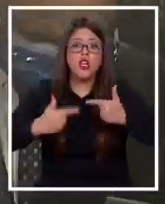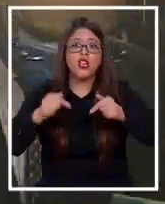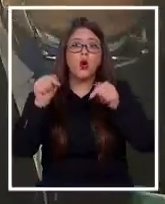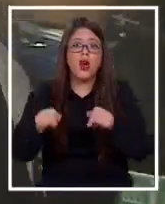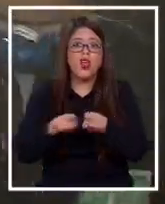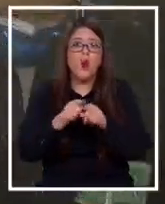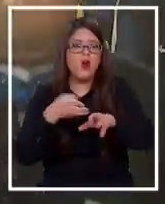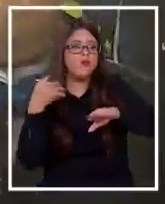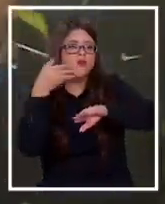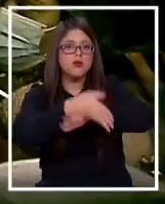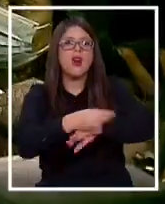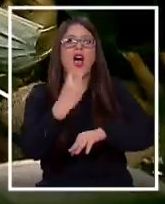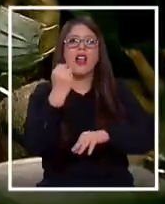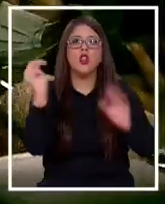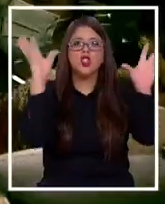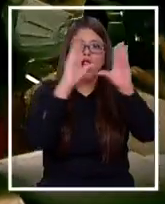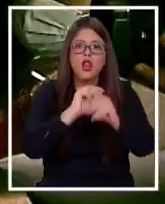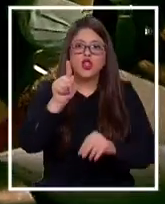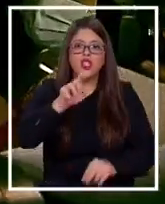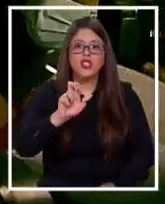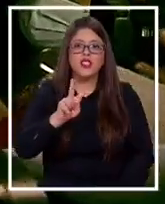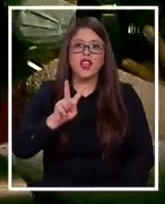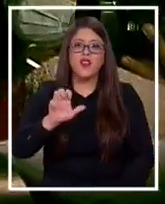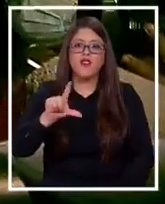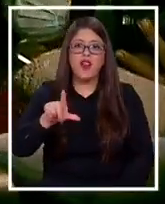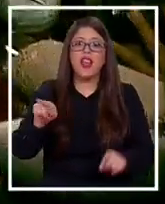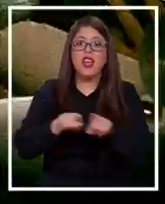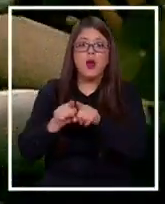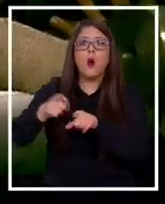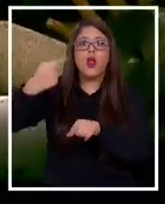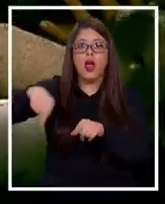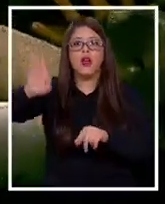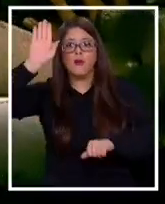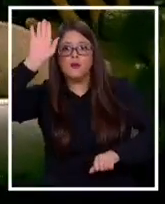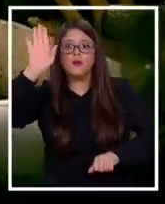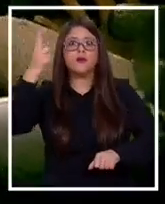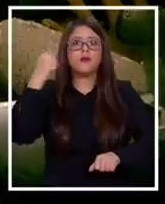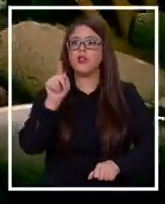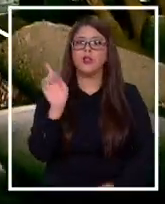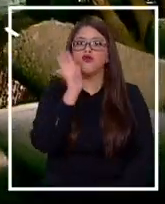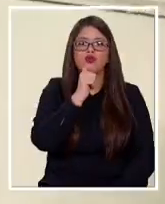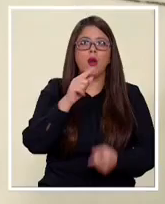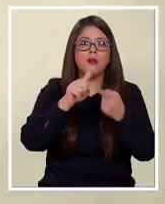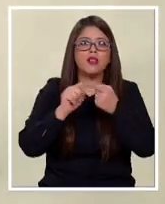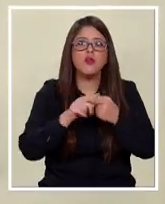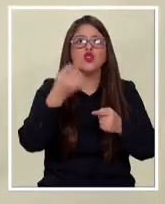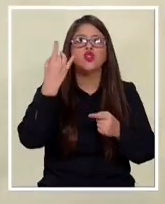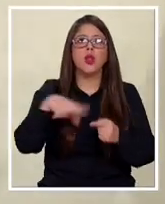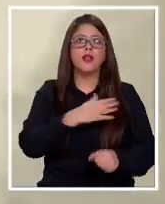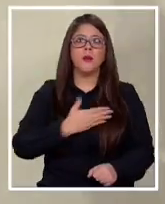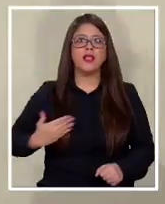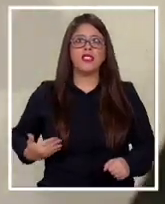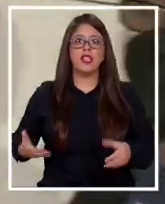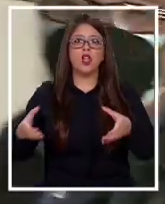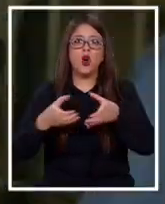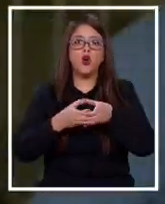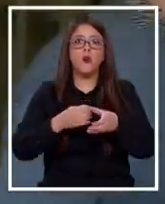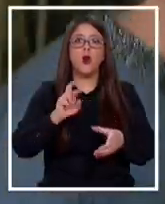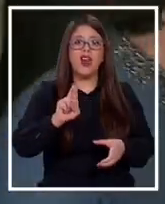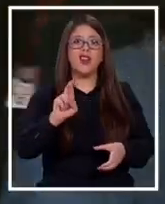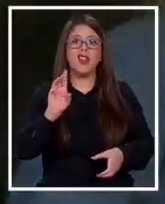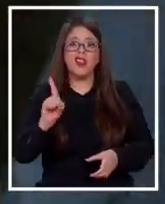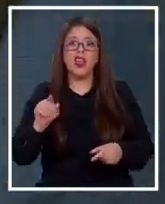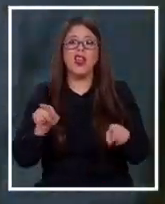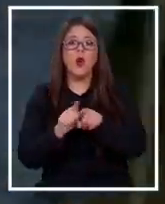CERVEL cerca de la medianoche. Lo paradójico es que dijeron presente para decir que no participarían, dejando solo al presidente del Partido Radical, que